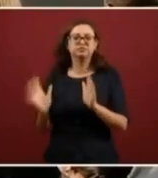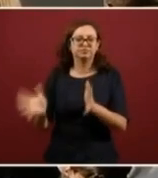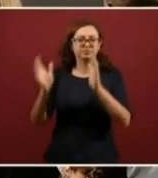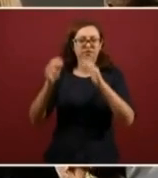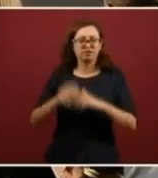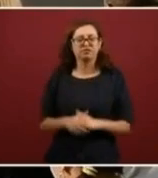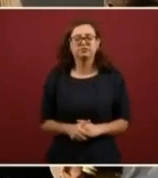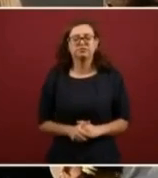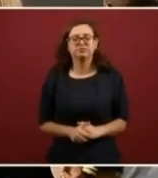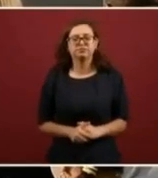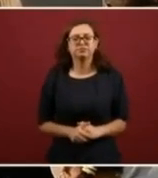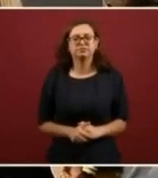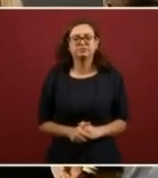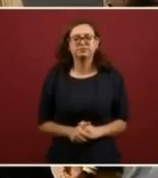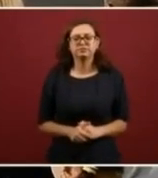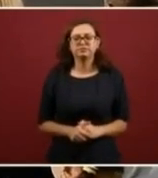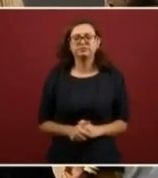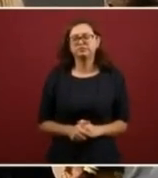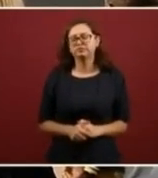Esta es una base